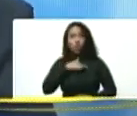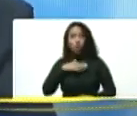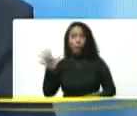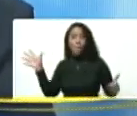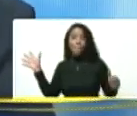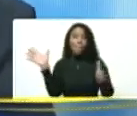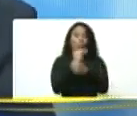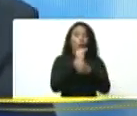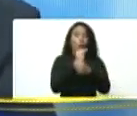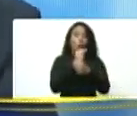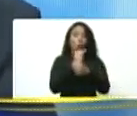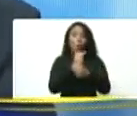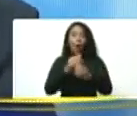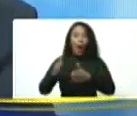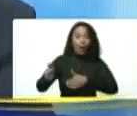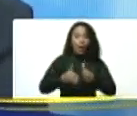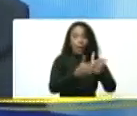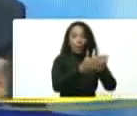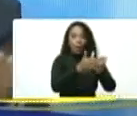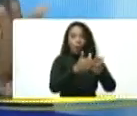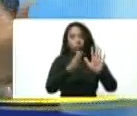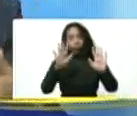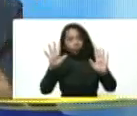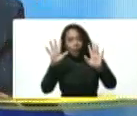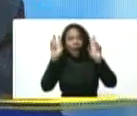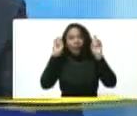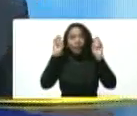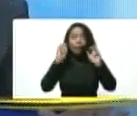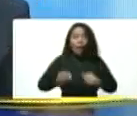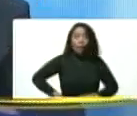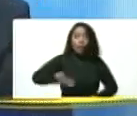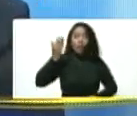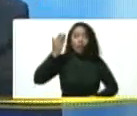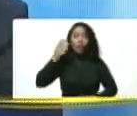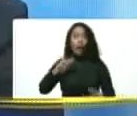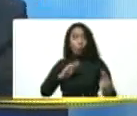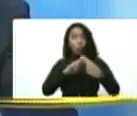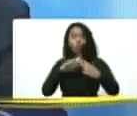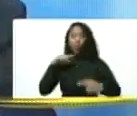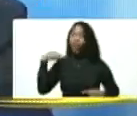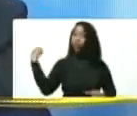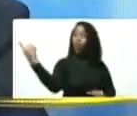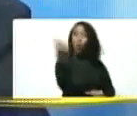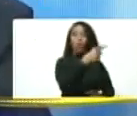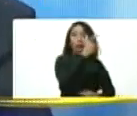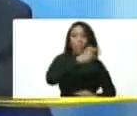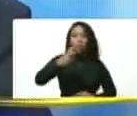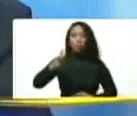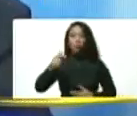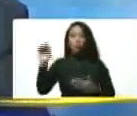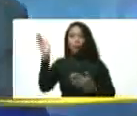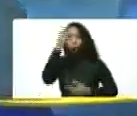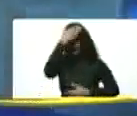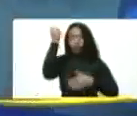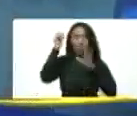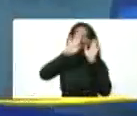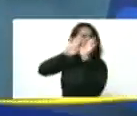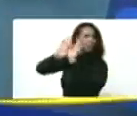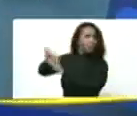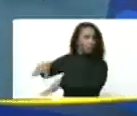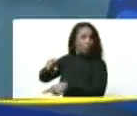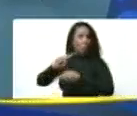camino, valga la expresión, para el reencuentro de todos y de todas. Pasar la página de lo que haya que pasarlo.